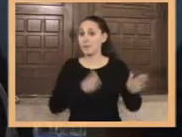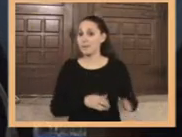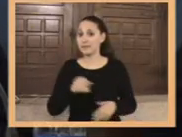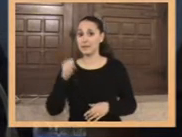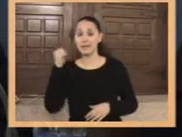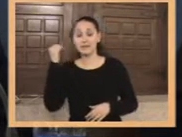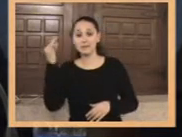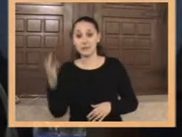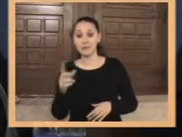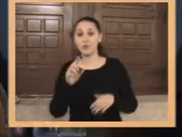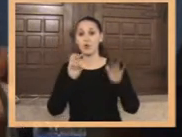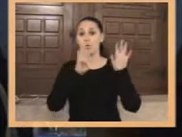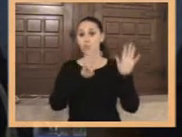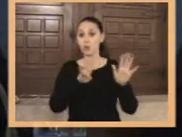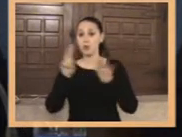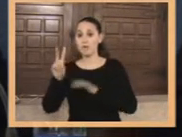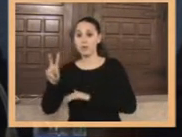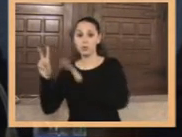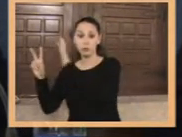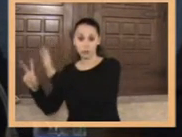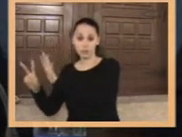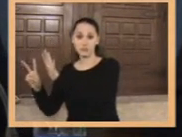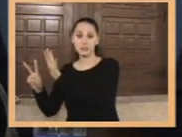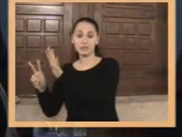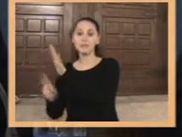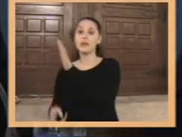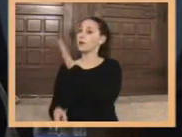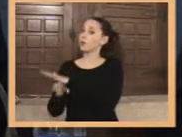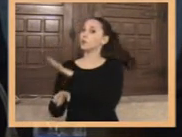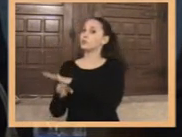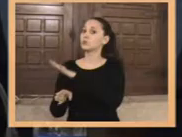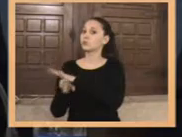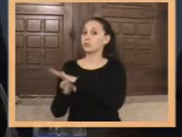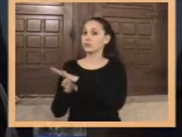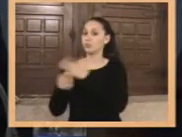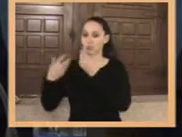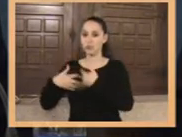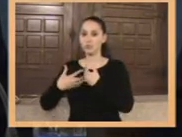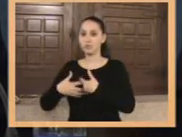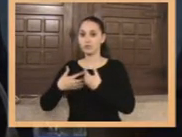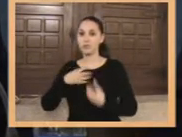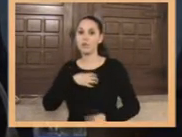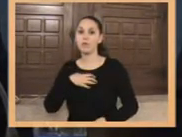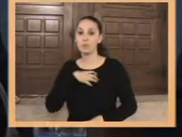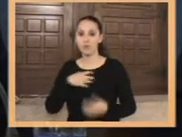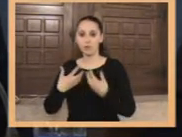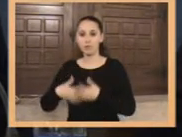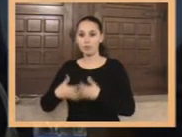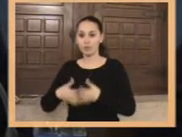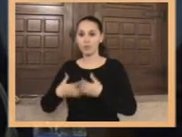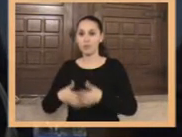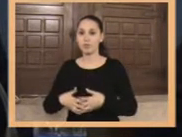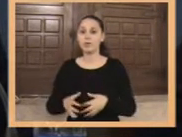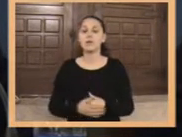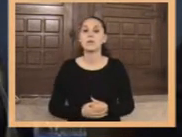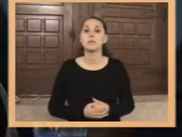porque yo, cuando llamo a mi despacho y estoy fuera, llamo al 927. Por lo tanto, la mayor parte de ellos siguen funcionando.